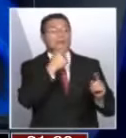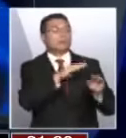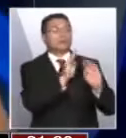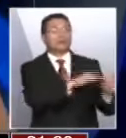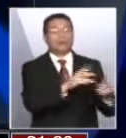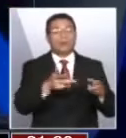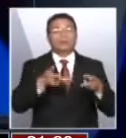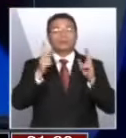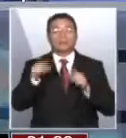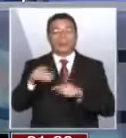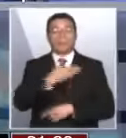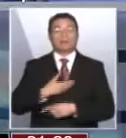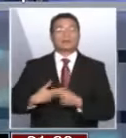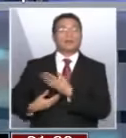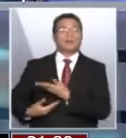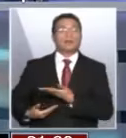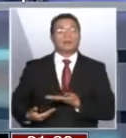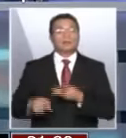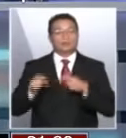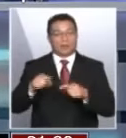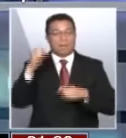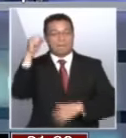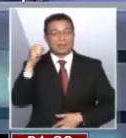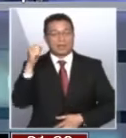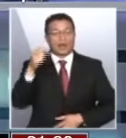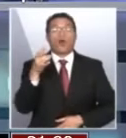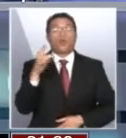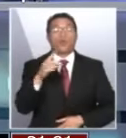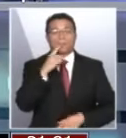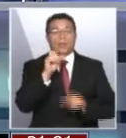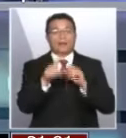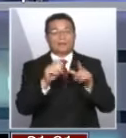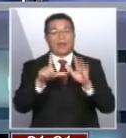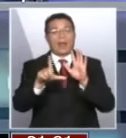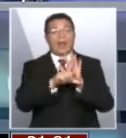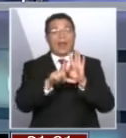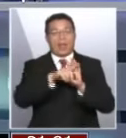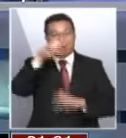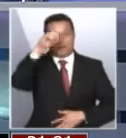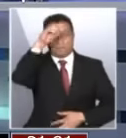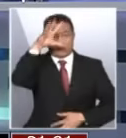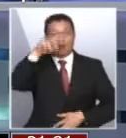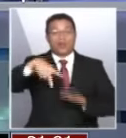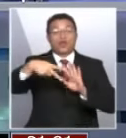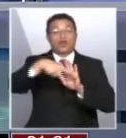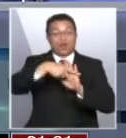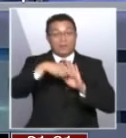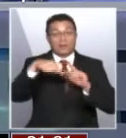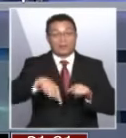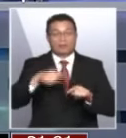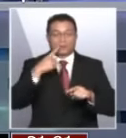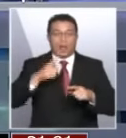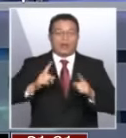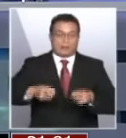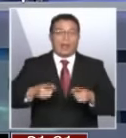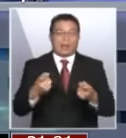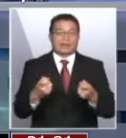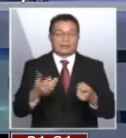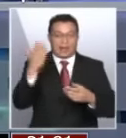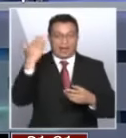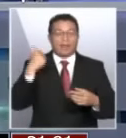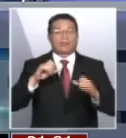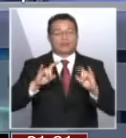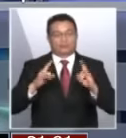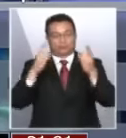en ley de la República. Sebastián Piñera se limitó a defender la ley del royalty, una normativa que, según dijo, era indispensable para financiar